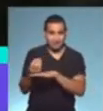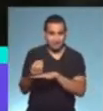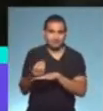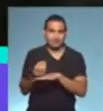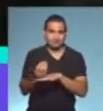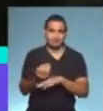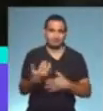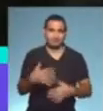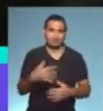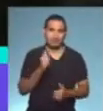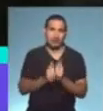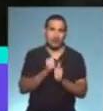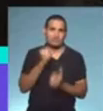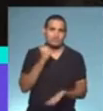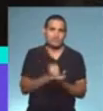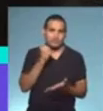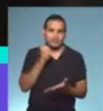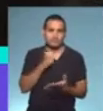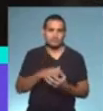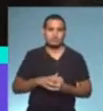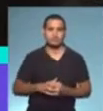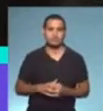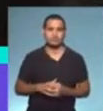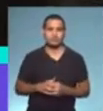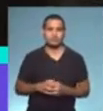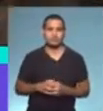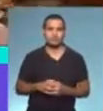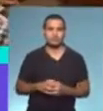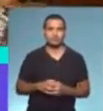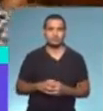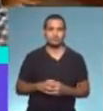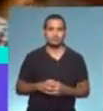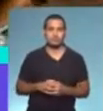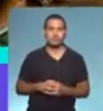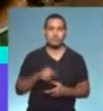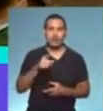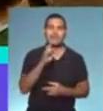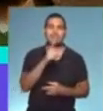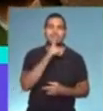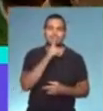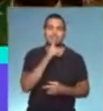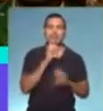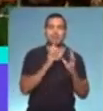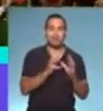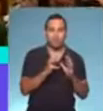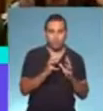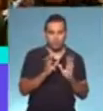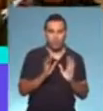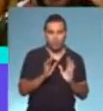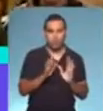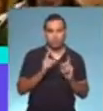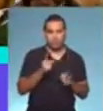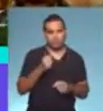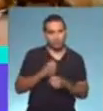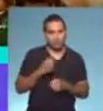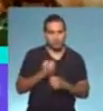hizo historia, donde dejó mella y huella, porque no solo fue un entrenador de fútbol. Además, bueno, hay que reconocer toda la trayectoria